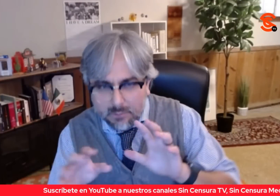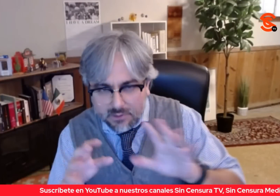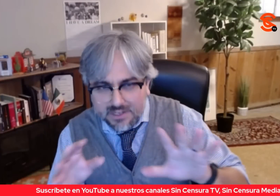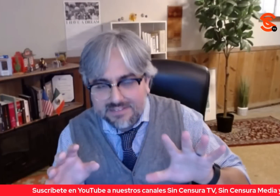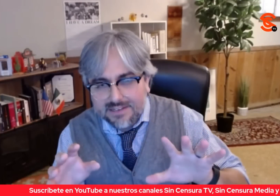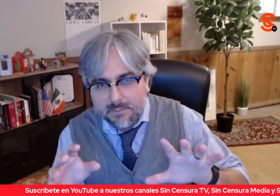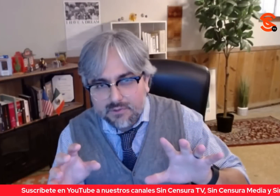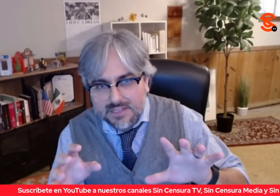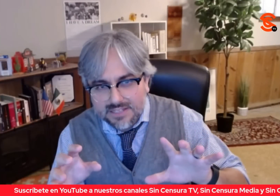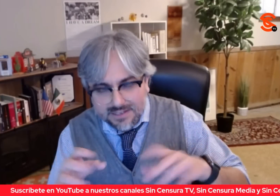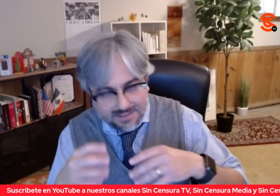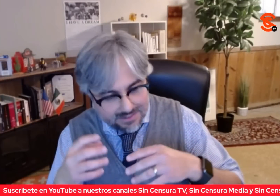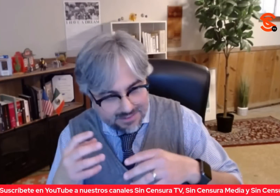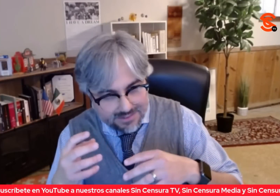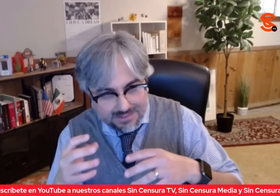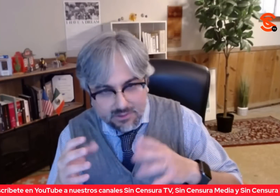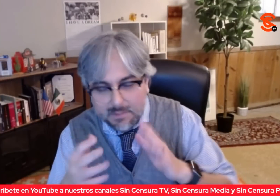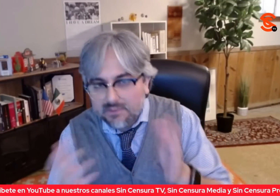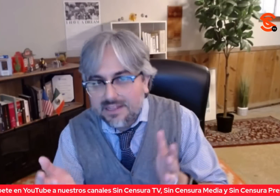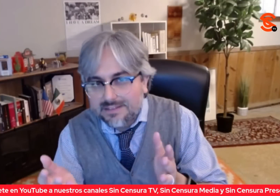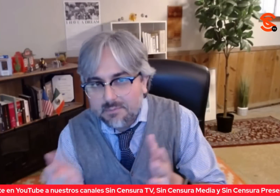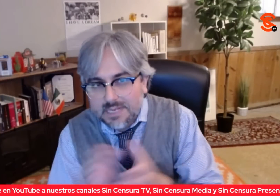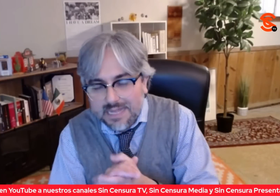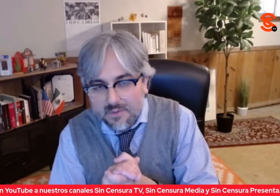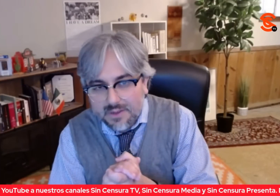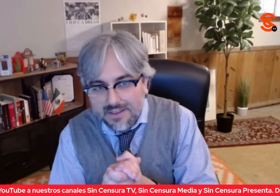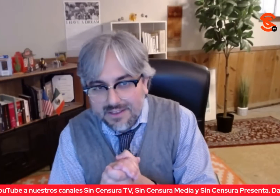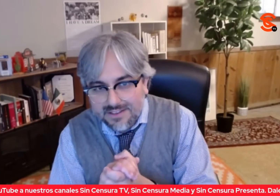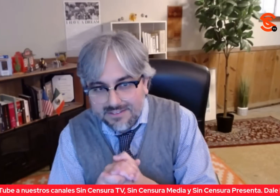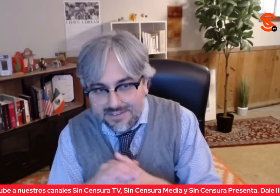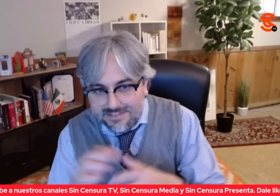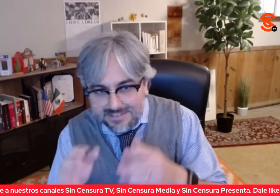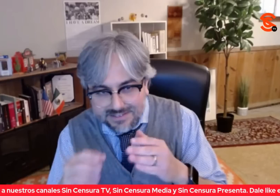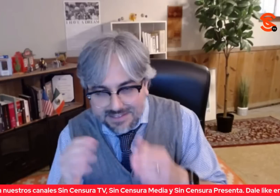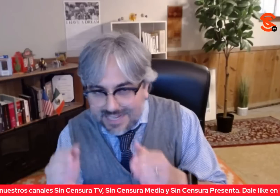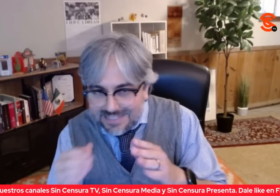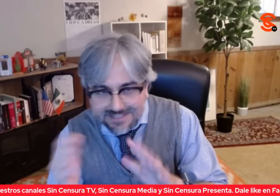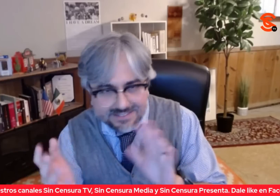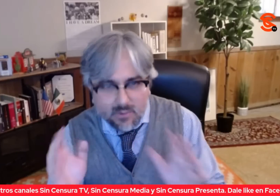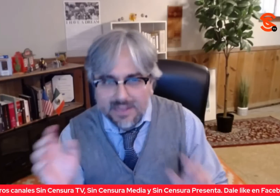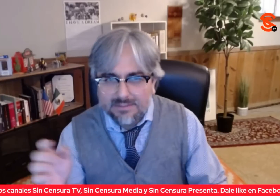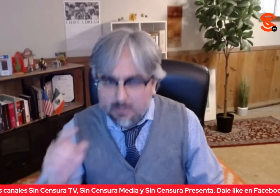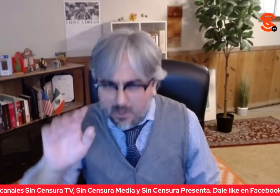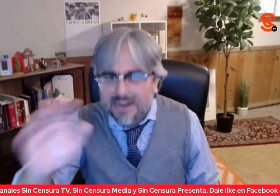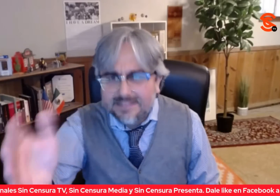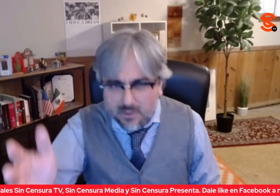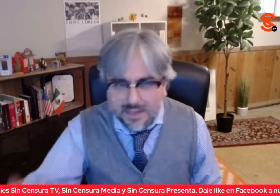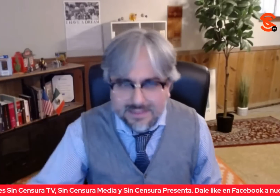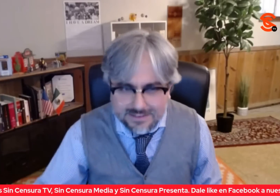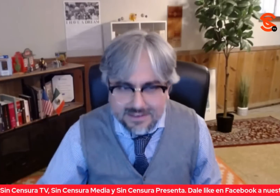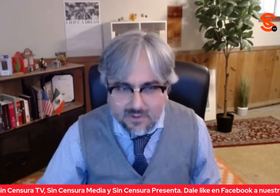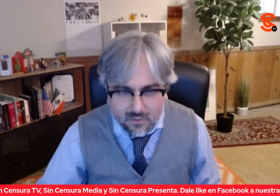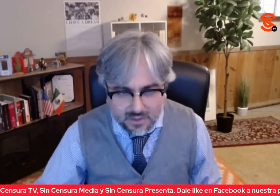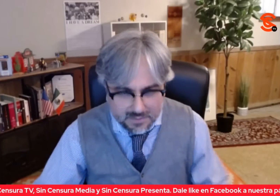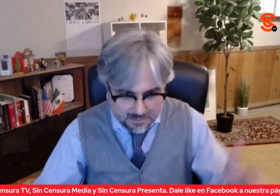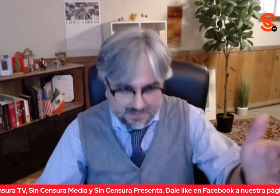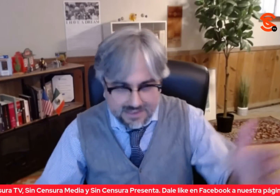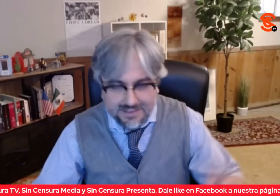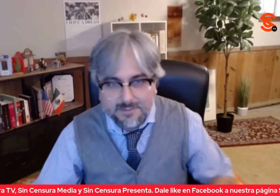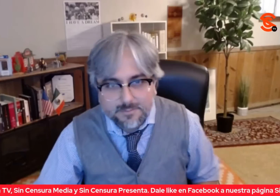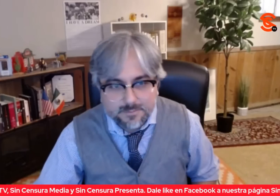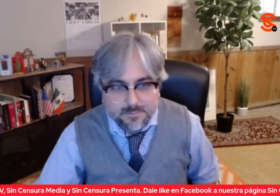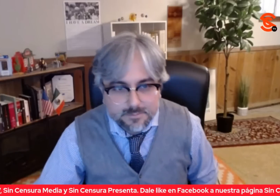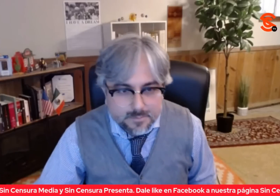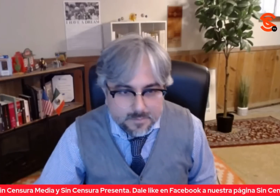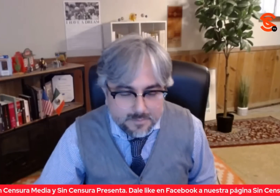más o menos en ese clip que usted tiene, todavía no estaba terminado, es el 7:30, 7:40. Póngale 7:45, don David, a ver si ya